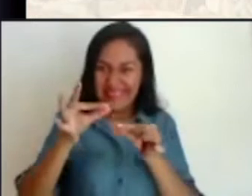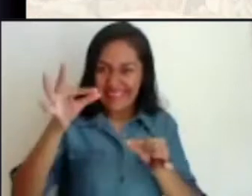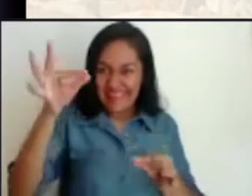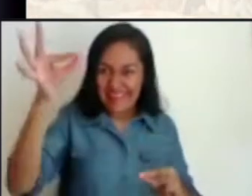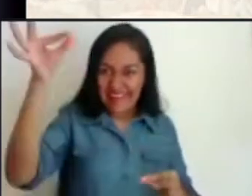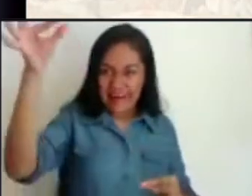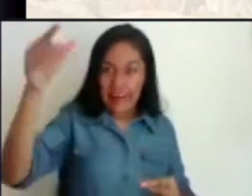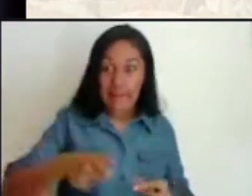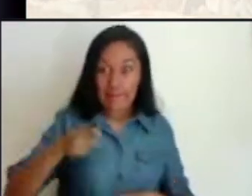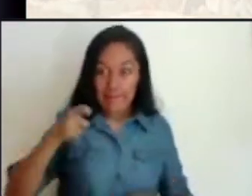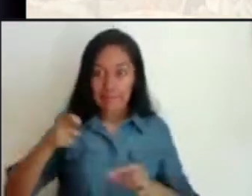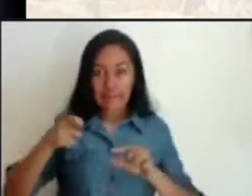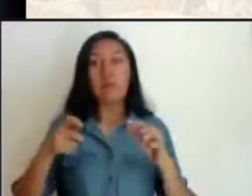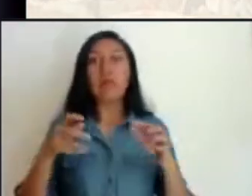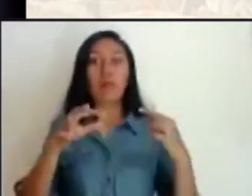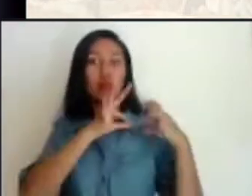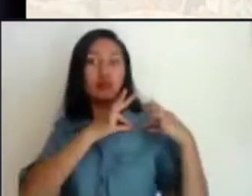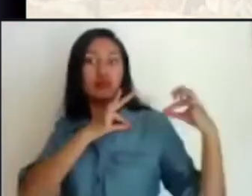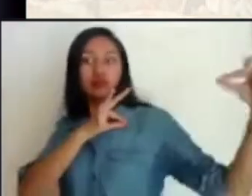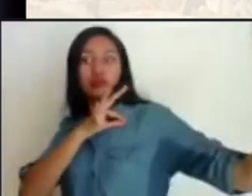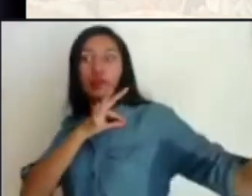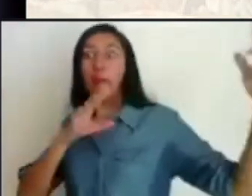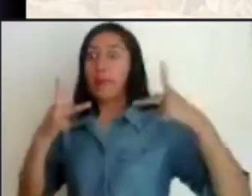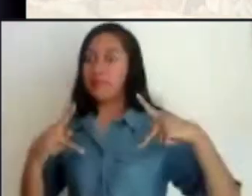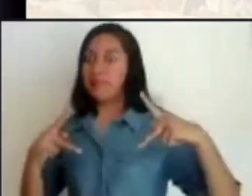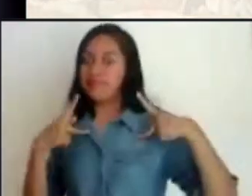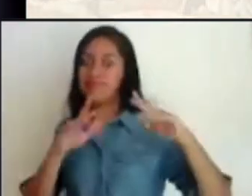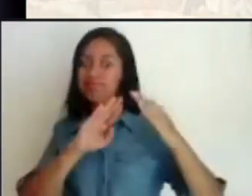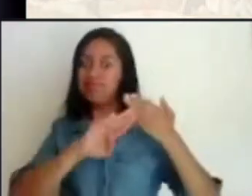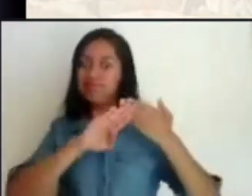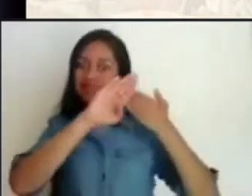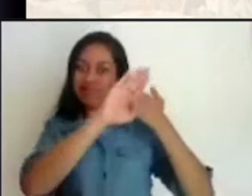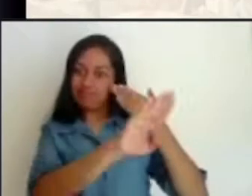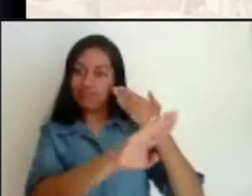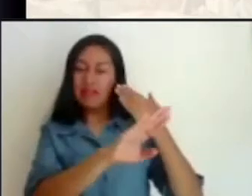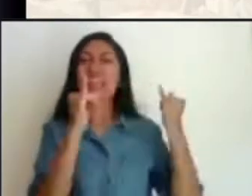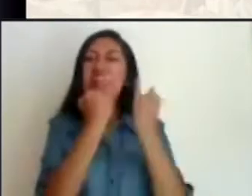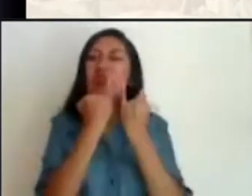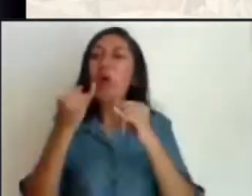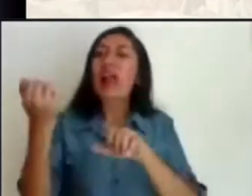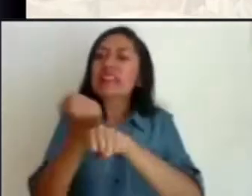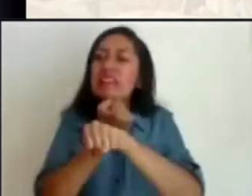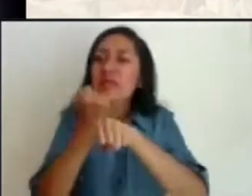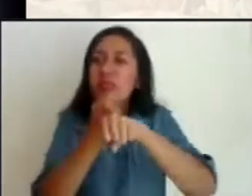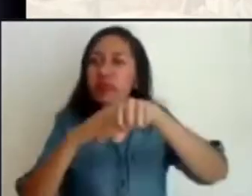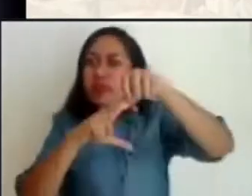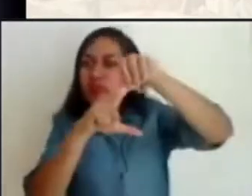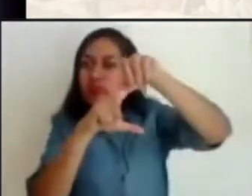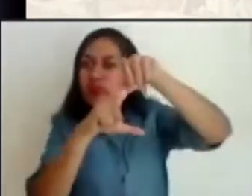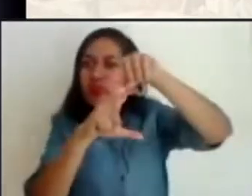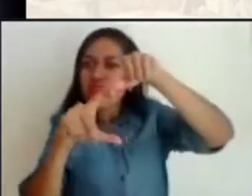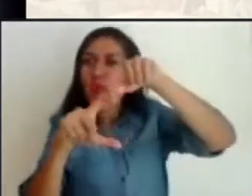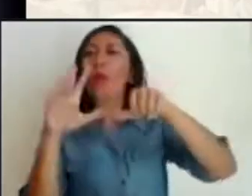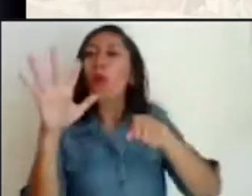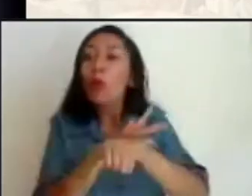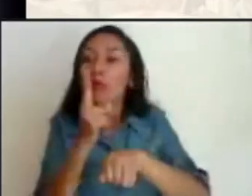en el traje, zapatos altos para que los separaran del piso y de lo que se pudiera contagiar a partir de ahí, la ropa muy larga